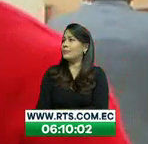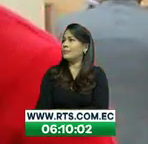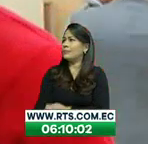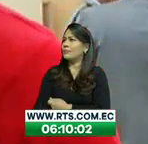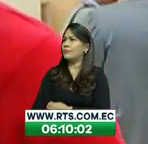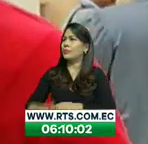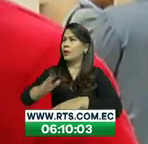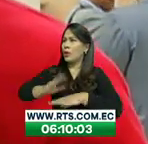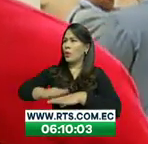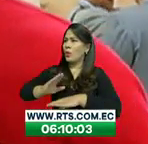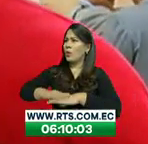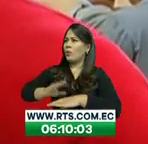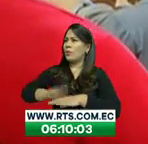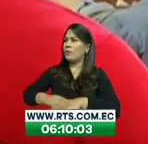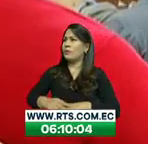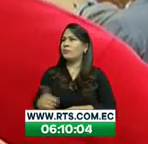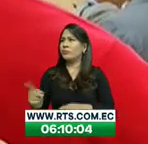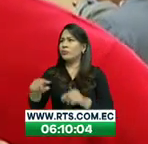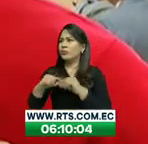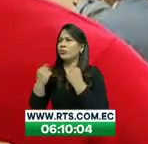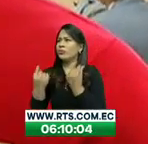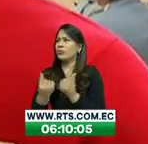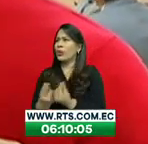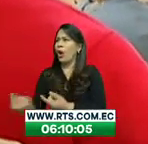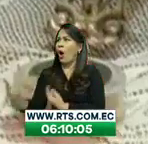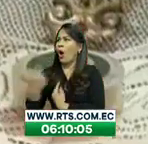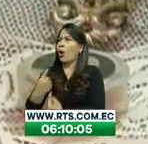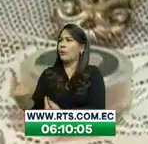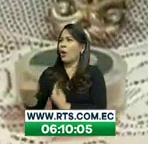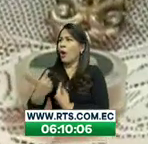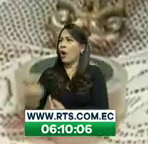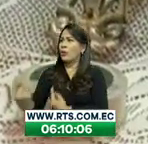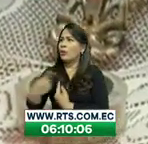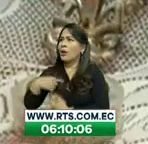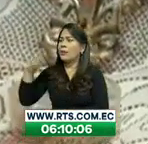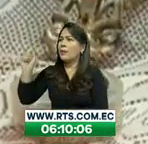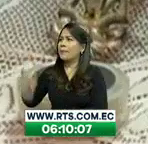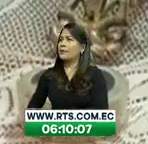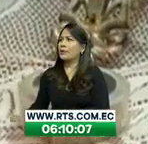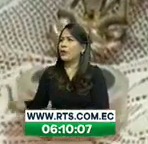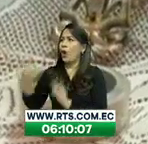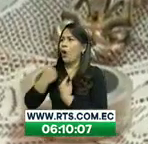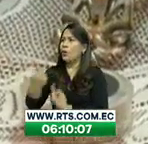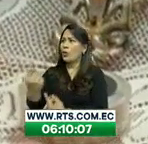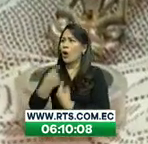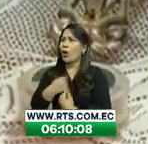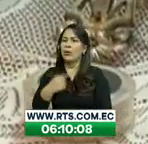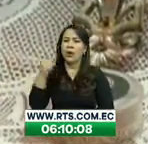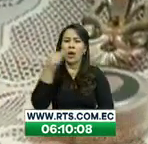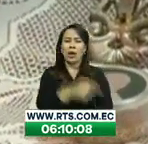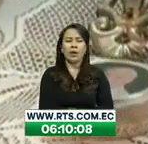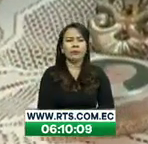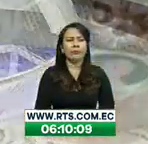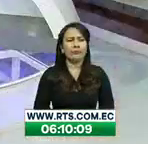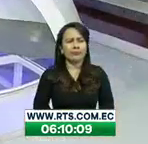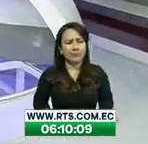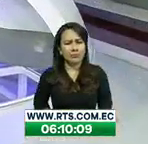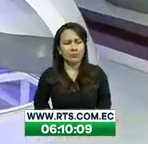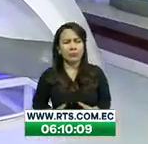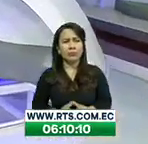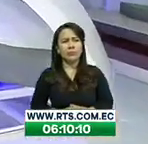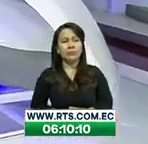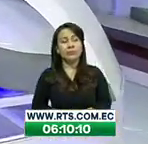producto de la mafia y que la mafia les obligó a hacer eso. Informó José Morales.